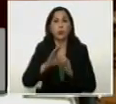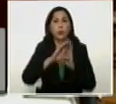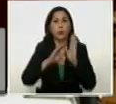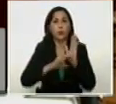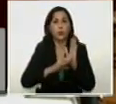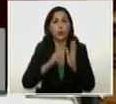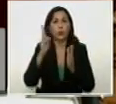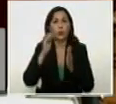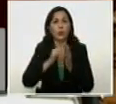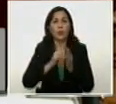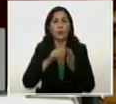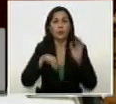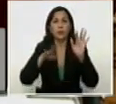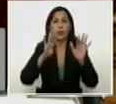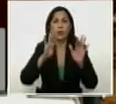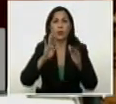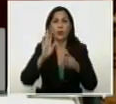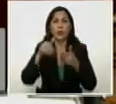constitucional